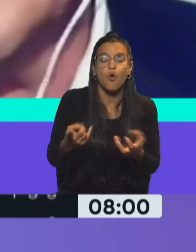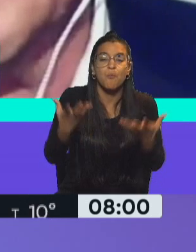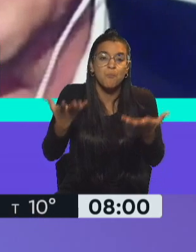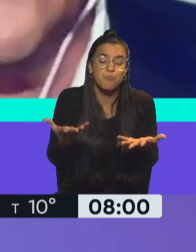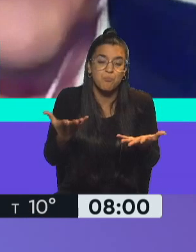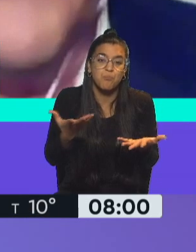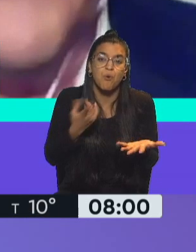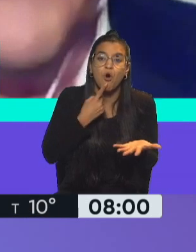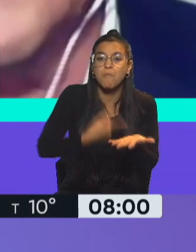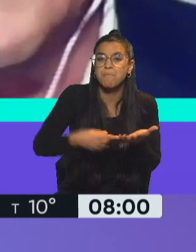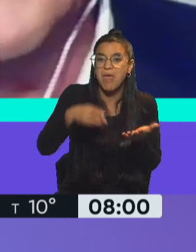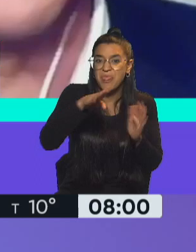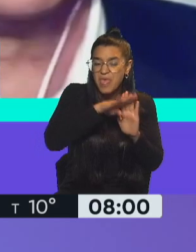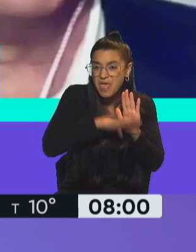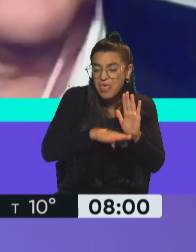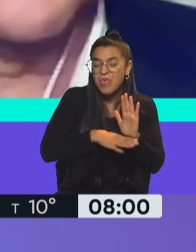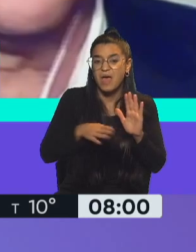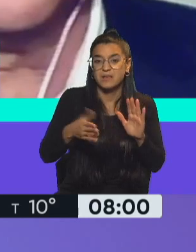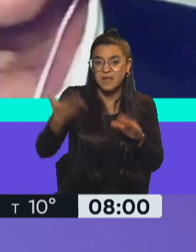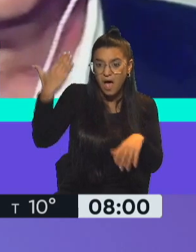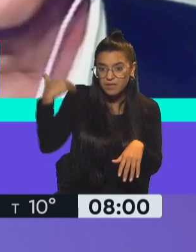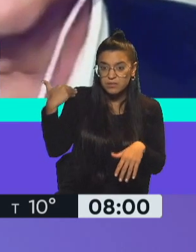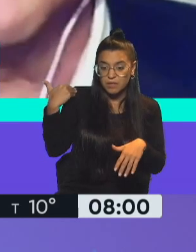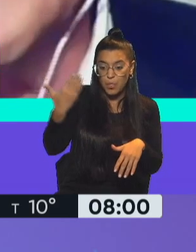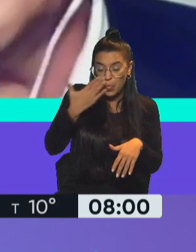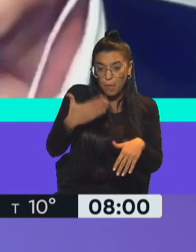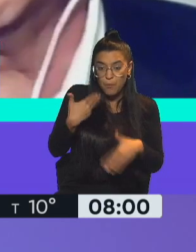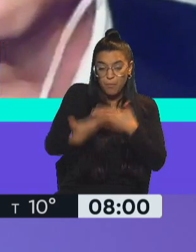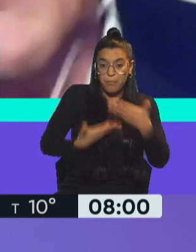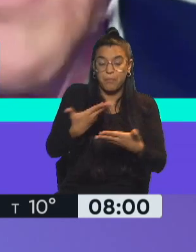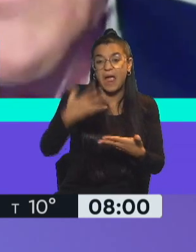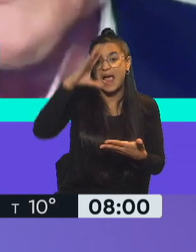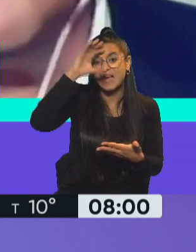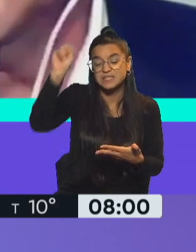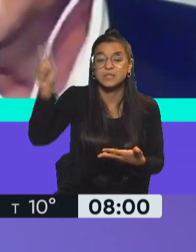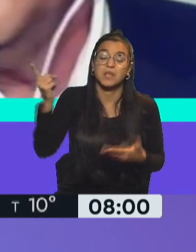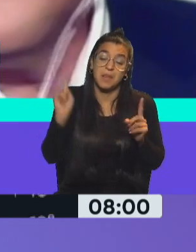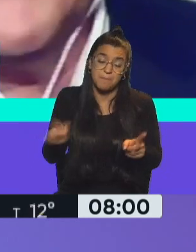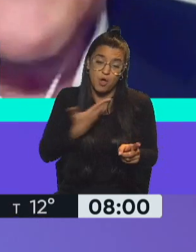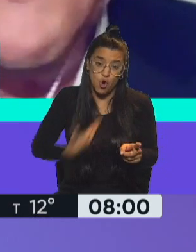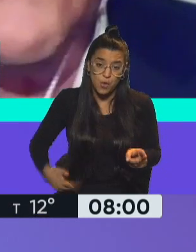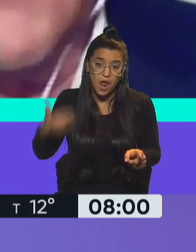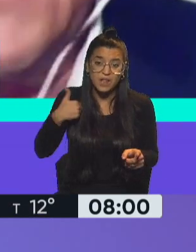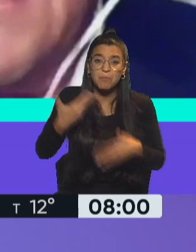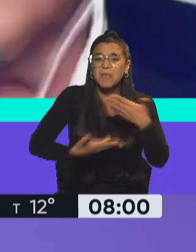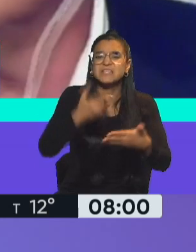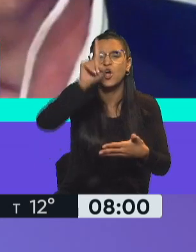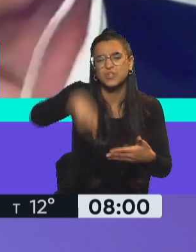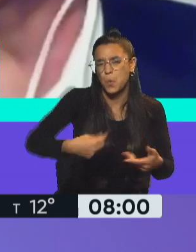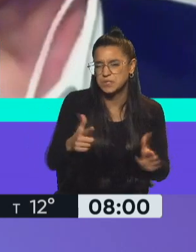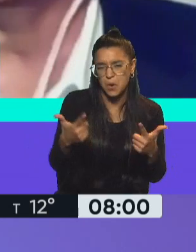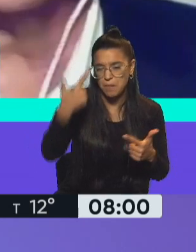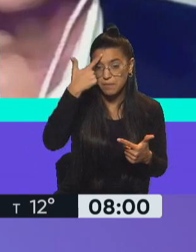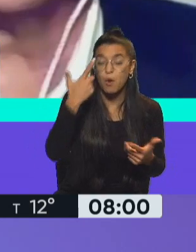que se habían tomado, por estas acciones que llevó adelante la Cancillería, el gobierno argentino, no iban a tener consecuencias. Bueno,